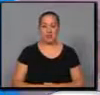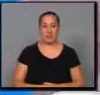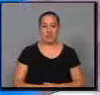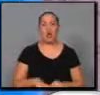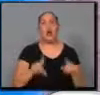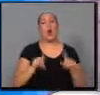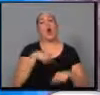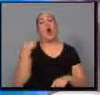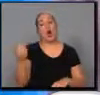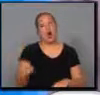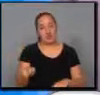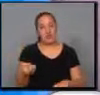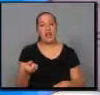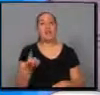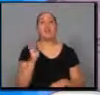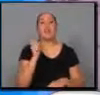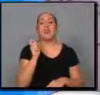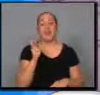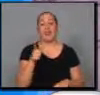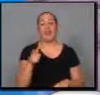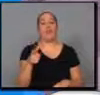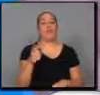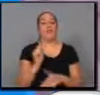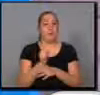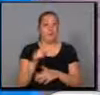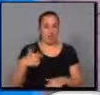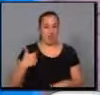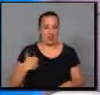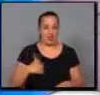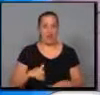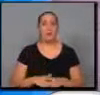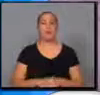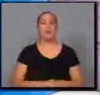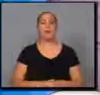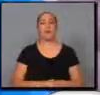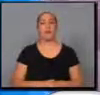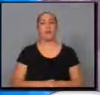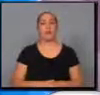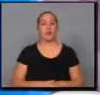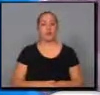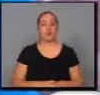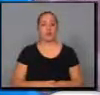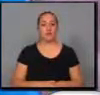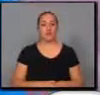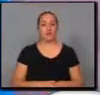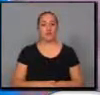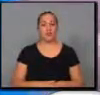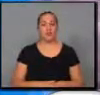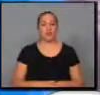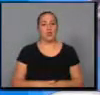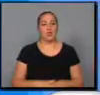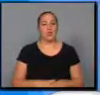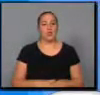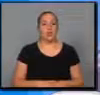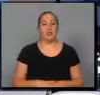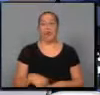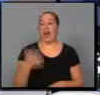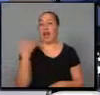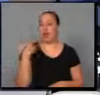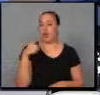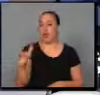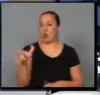Celebrity argentina que en las redes sociales sigue publicando cosas. Y cuando vos no estabas, Romina,